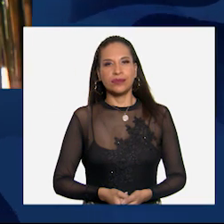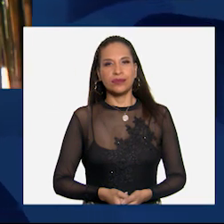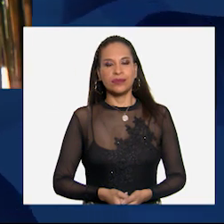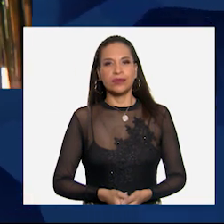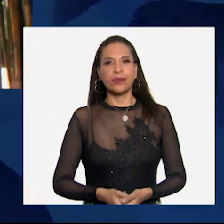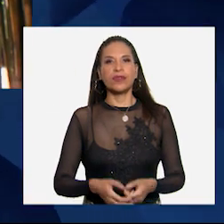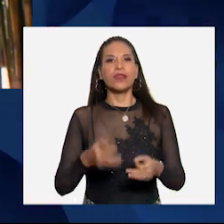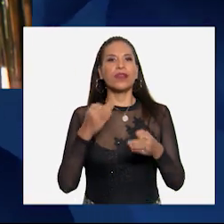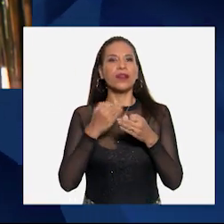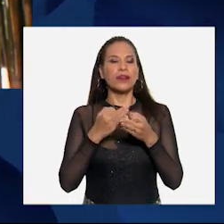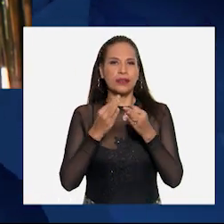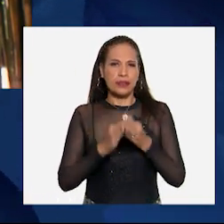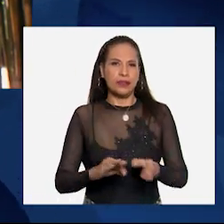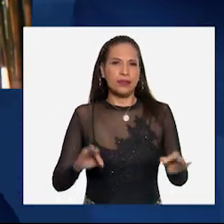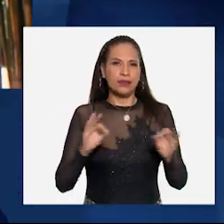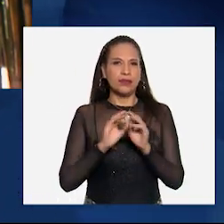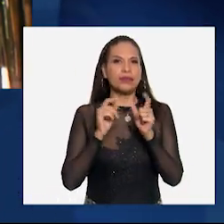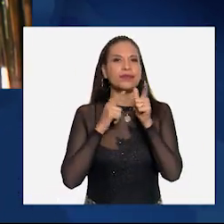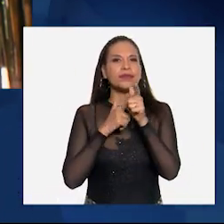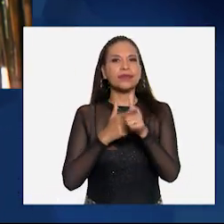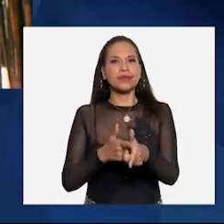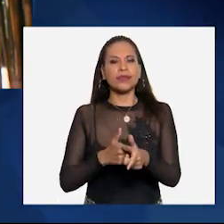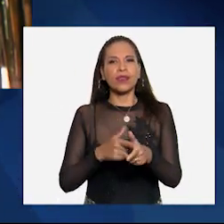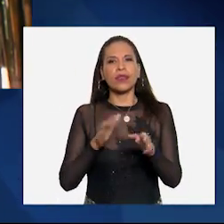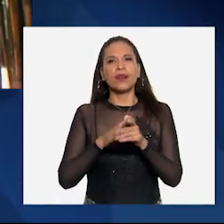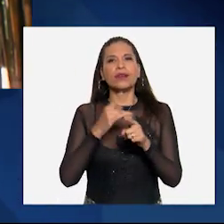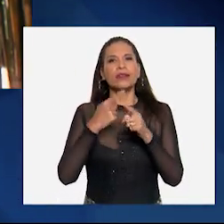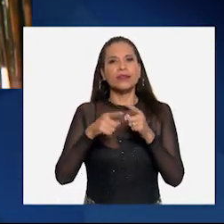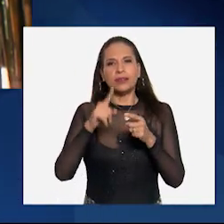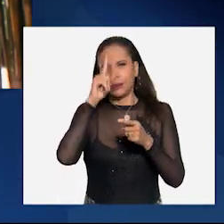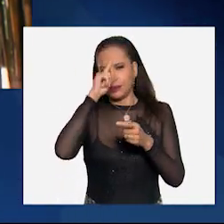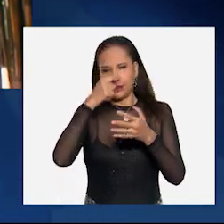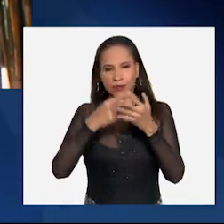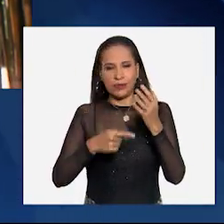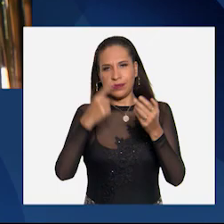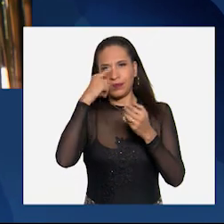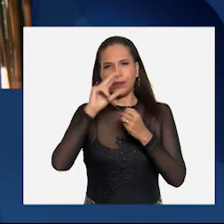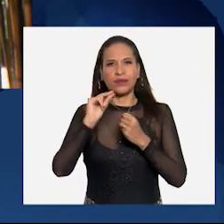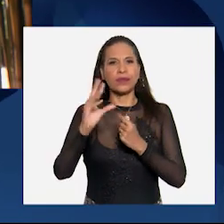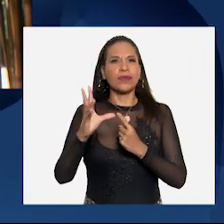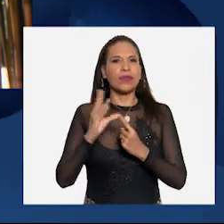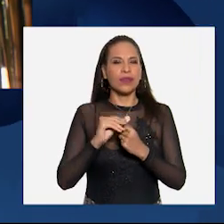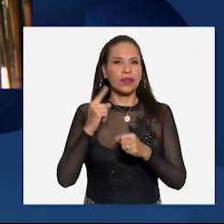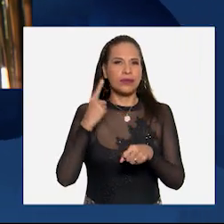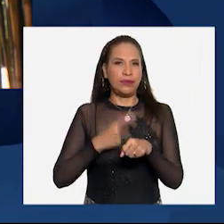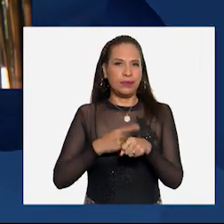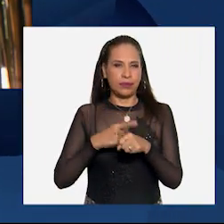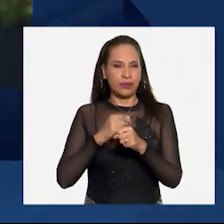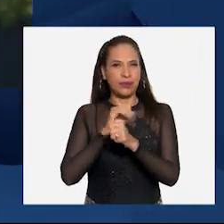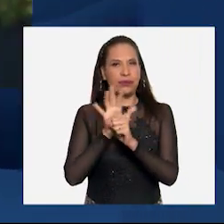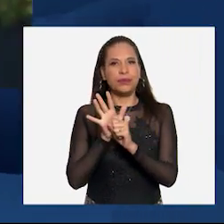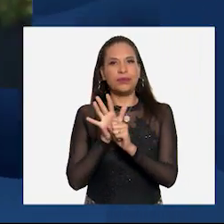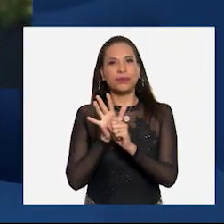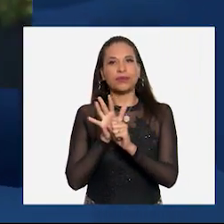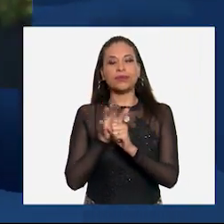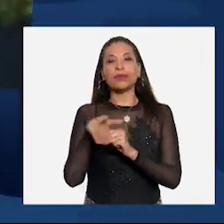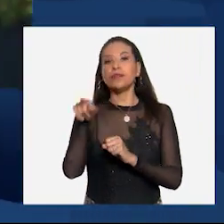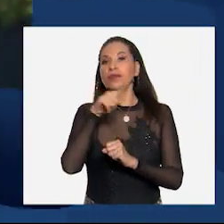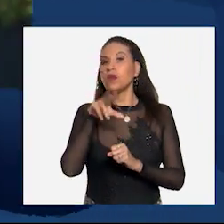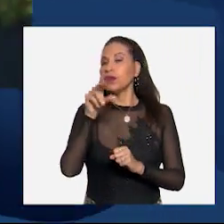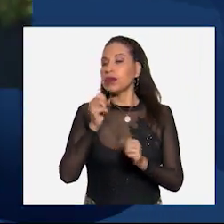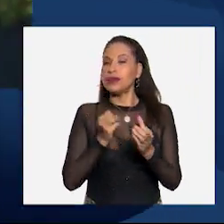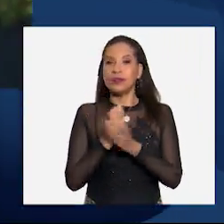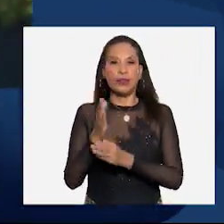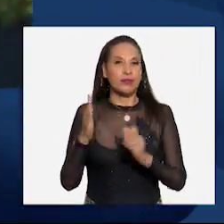Es muy importante continuar con las recomendaciones para evitar contagios de COVID. Trata de